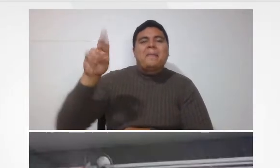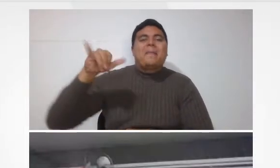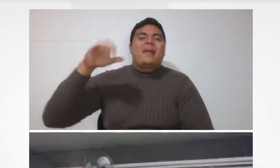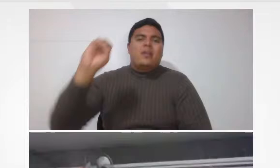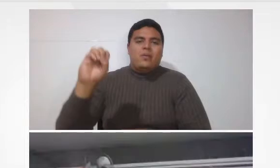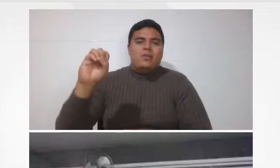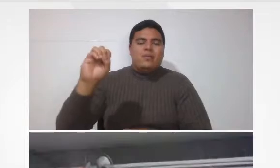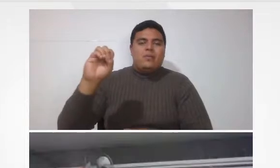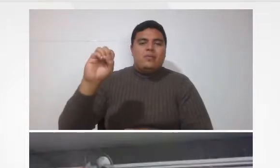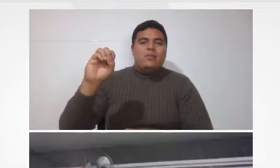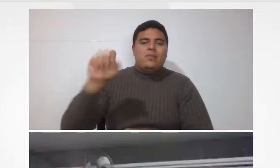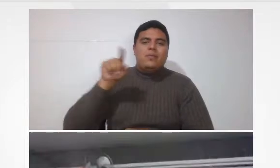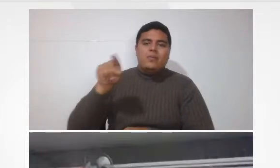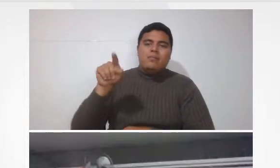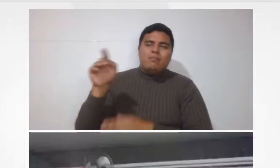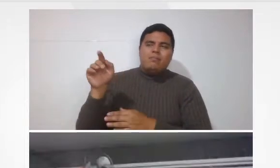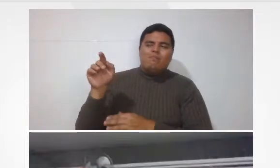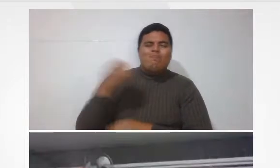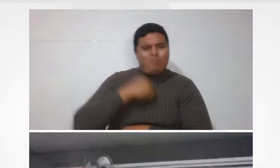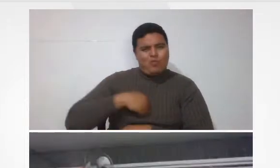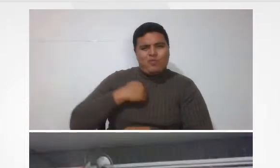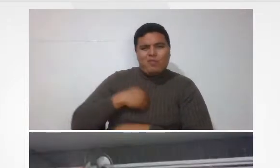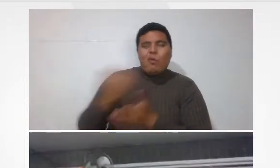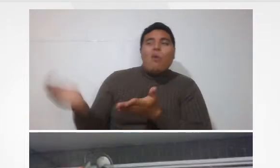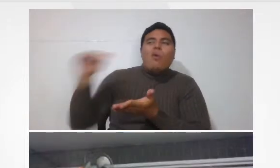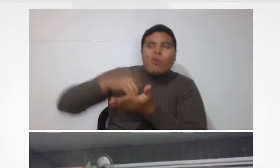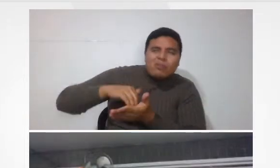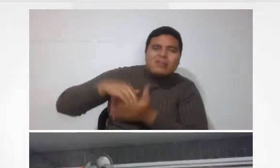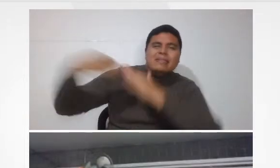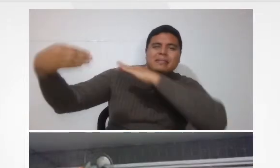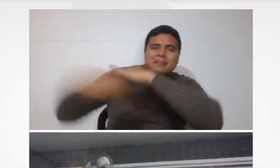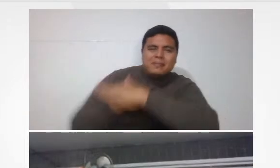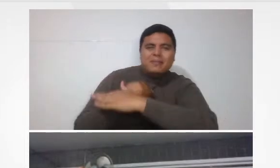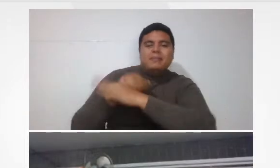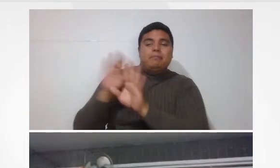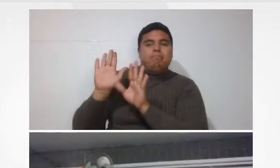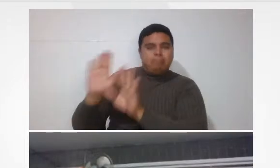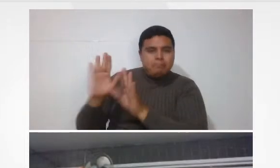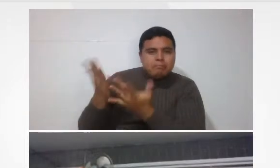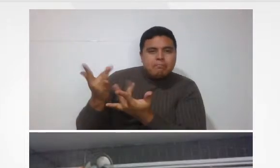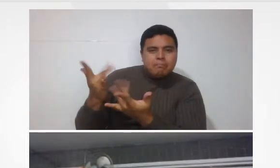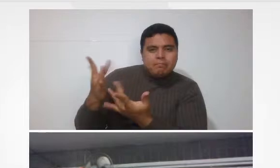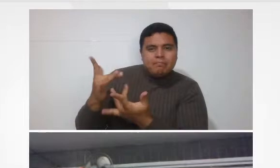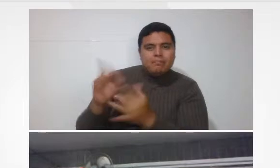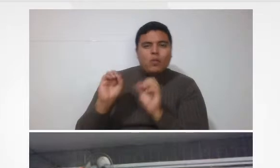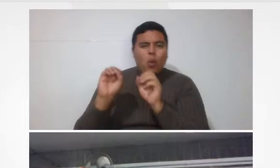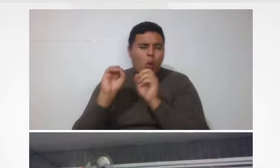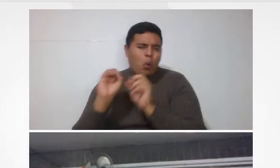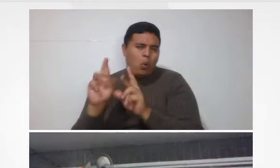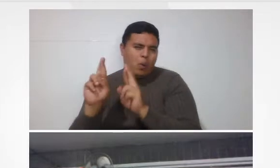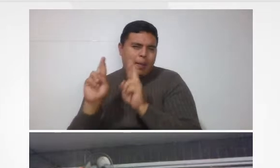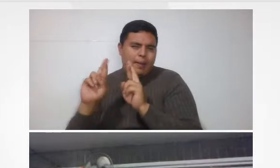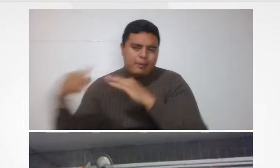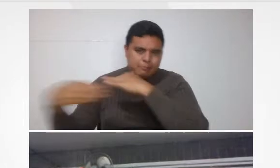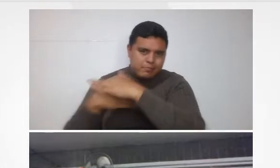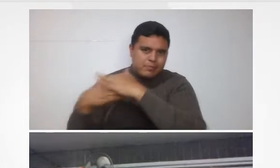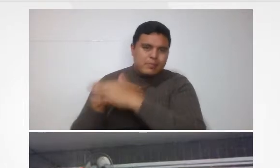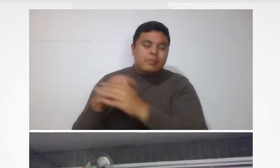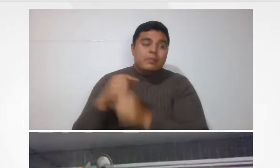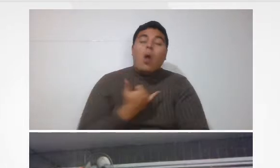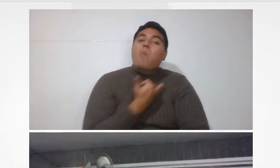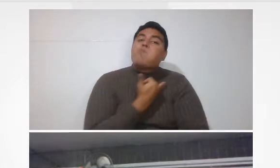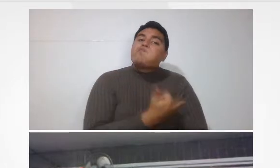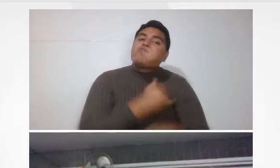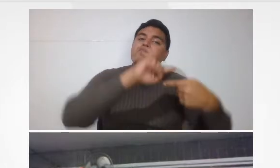nos fue. Pero antes, y mientras de pronto podemos solucionar esa parte desde allá, maestra, yo voy a leer rápidamente los comentarios que nos están llegando. Y